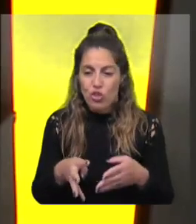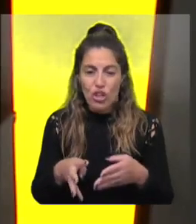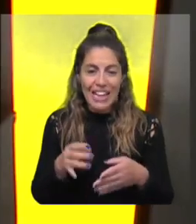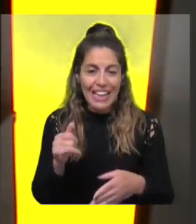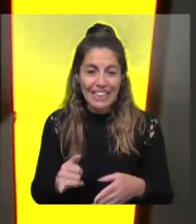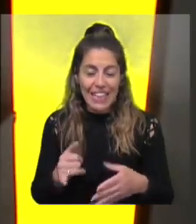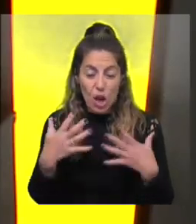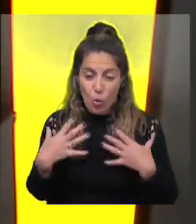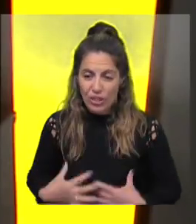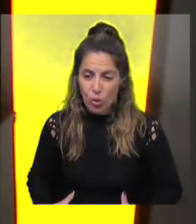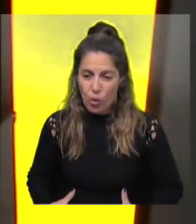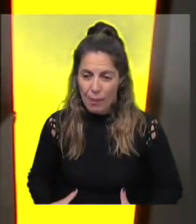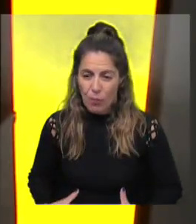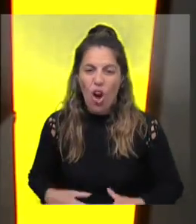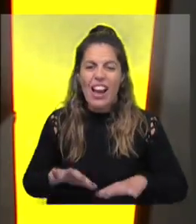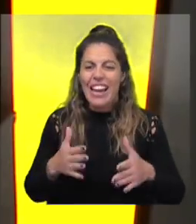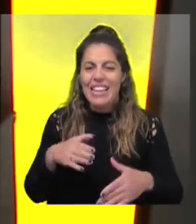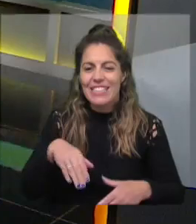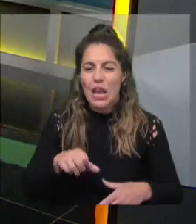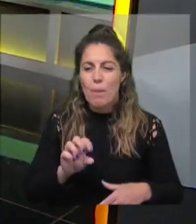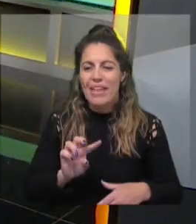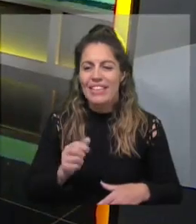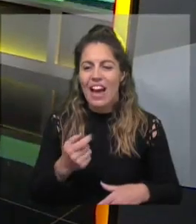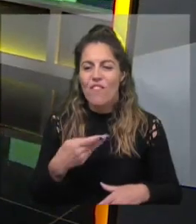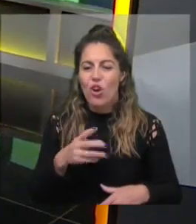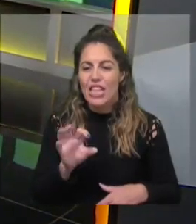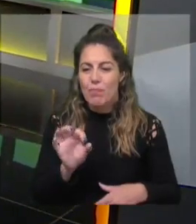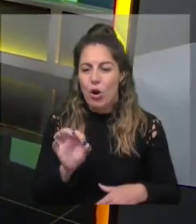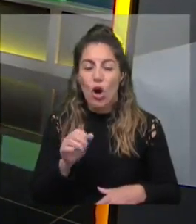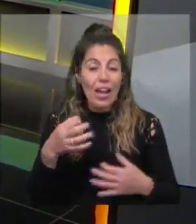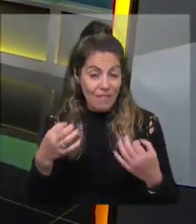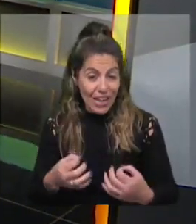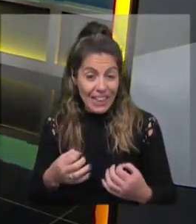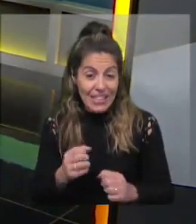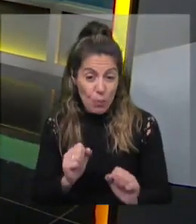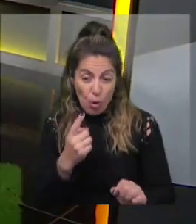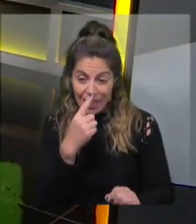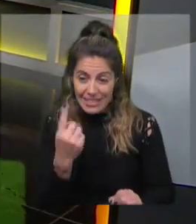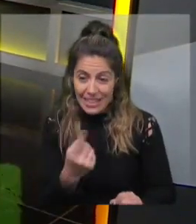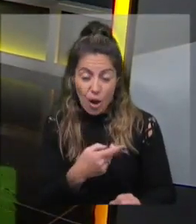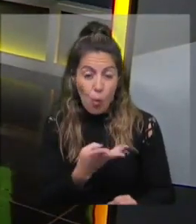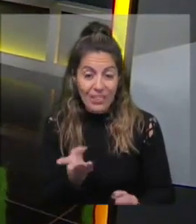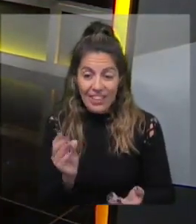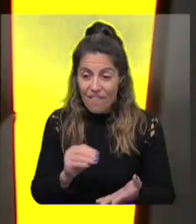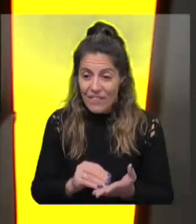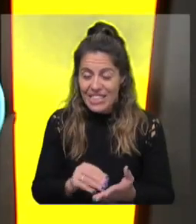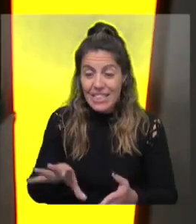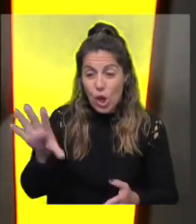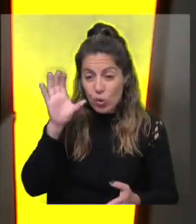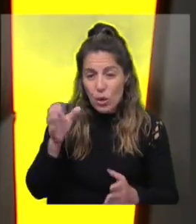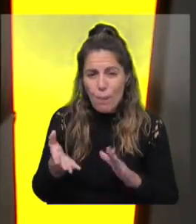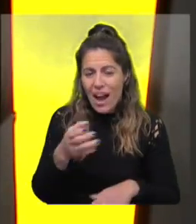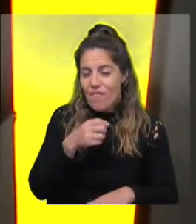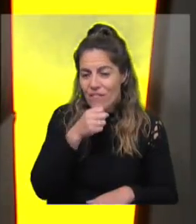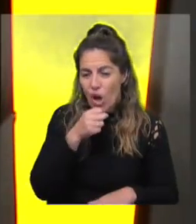tiene nuestro organismo. ¿Qué es el metabolismo? A ver. ¿Es cierto que se puede acelerar? ¿Cuántas veces hemos escuchado, bueno, cuando somos más veteranos